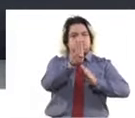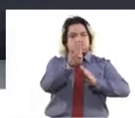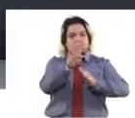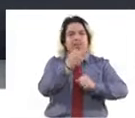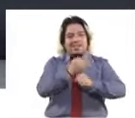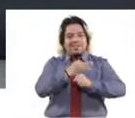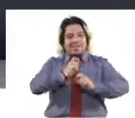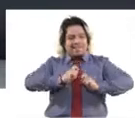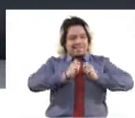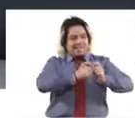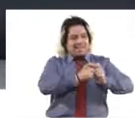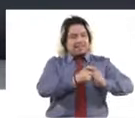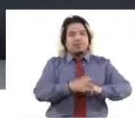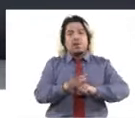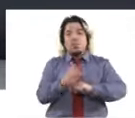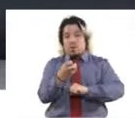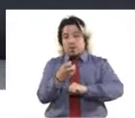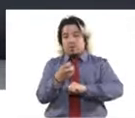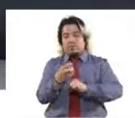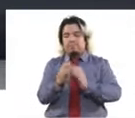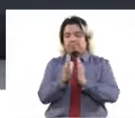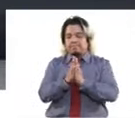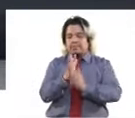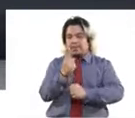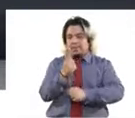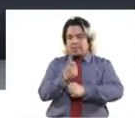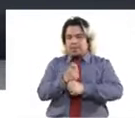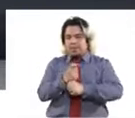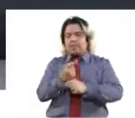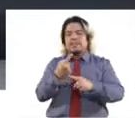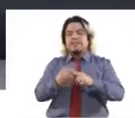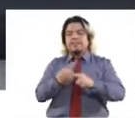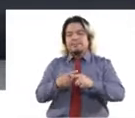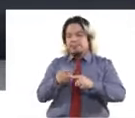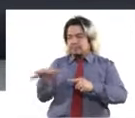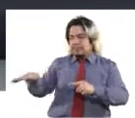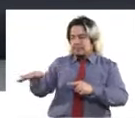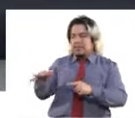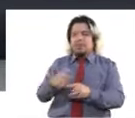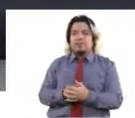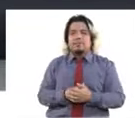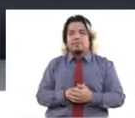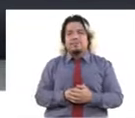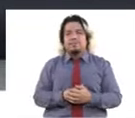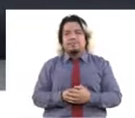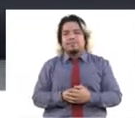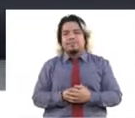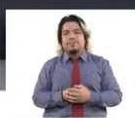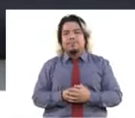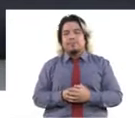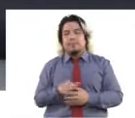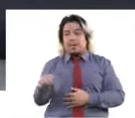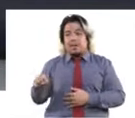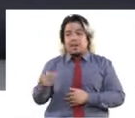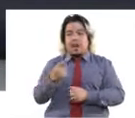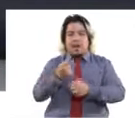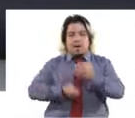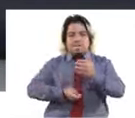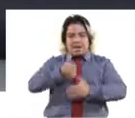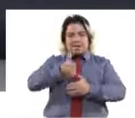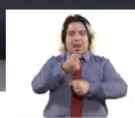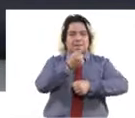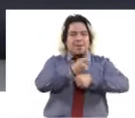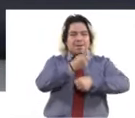académico. Por lo que primeramente recibiremos con el aplauso de todas y todos ustedes a los primeros